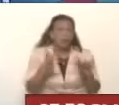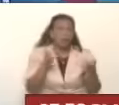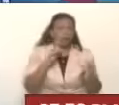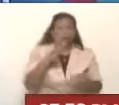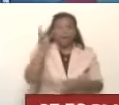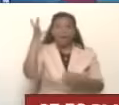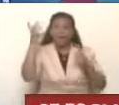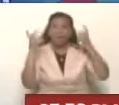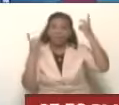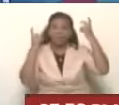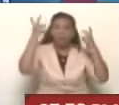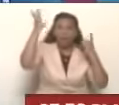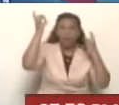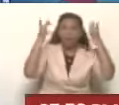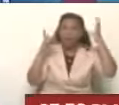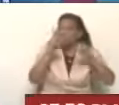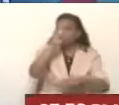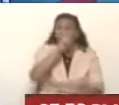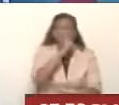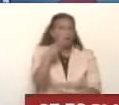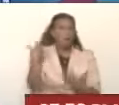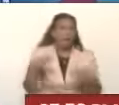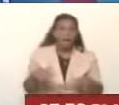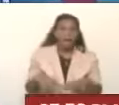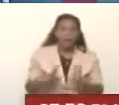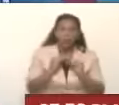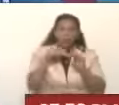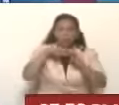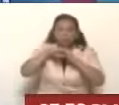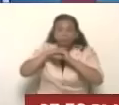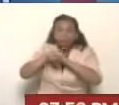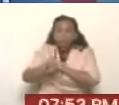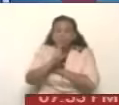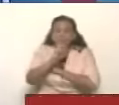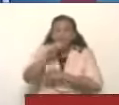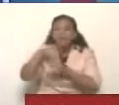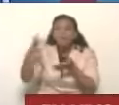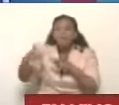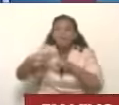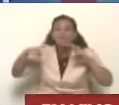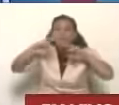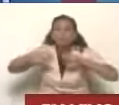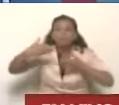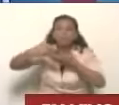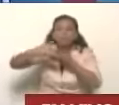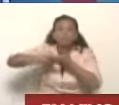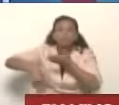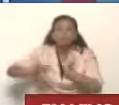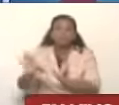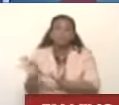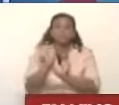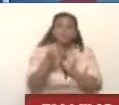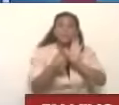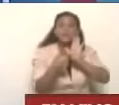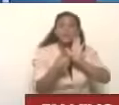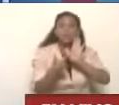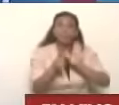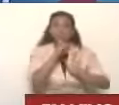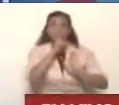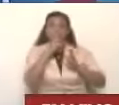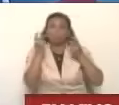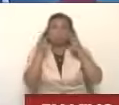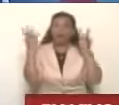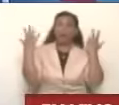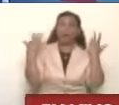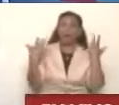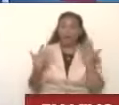nerviosos. No sabían todo lo que se tiene. Y la fiscalía sacaba apenas el 1% de lo que se tiene.